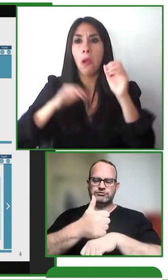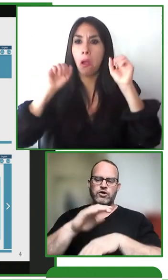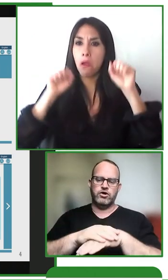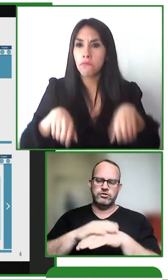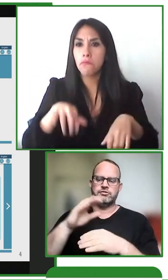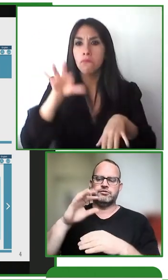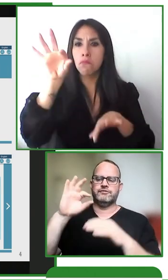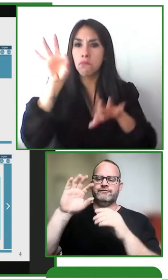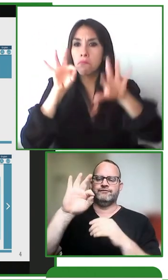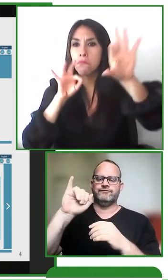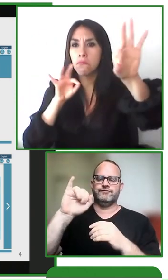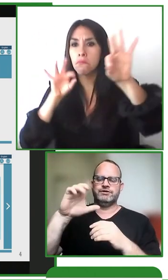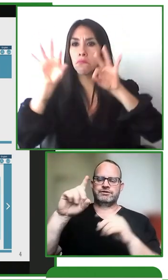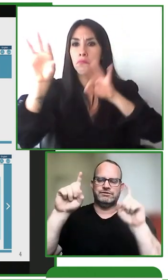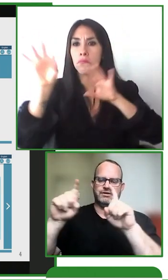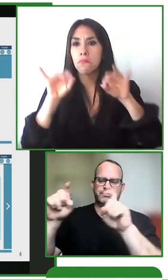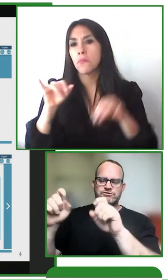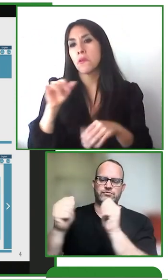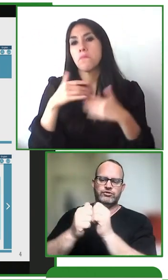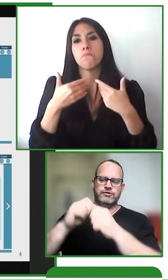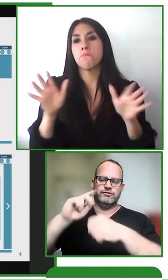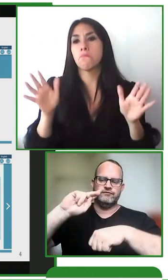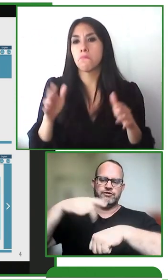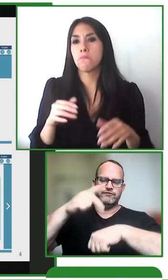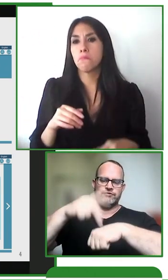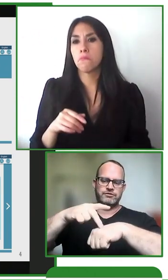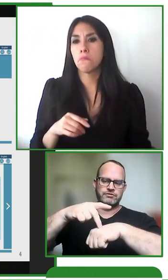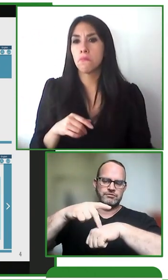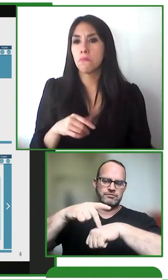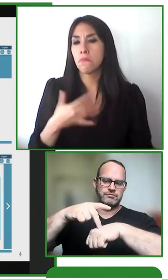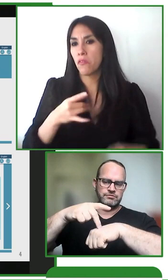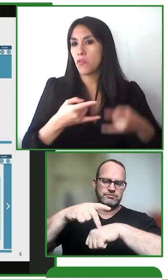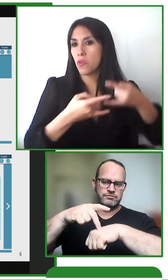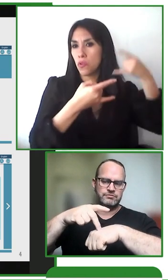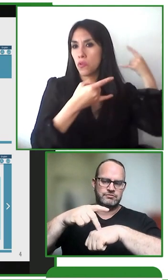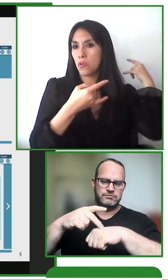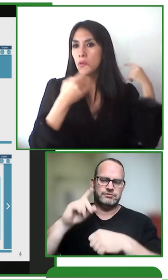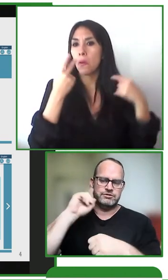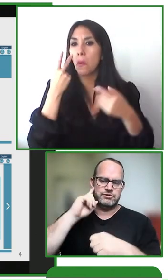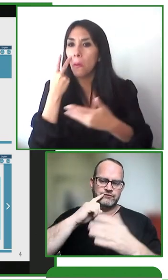quieran abordar la historia. Y en esta interfaz